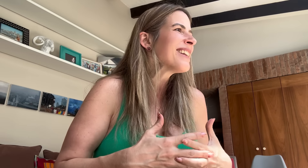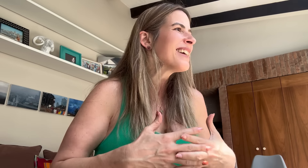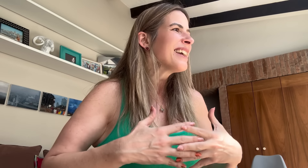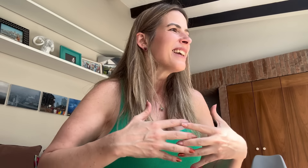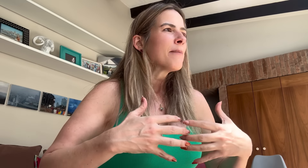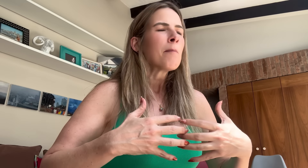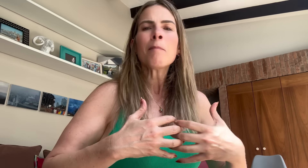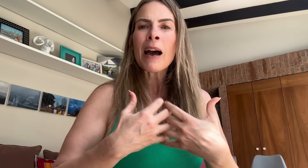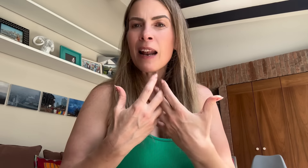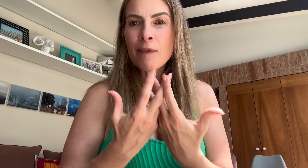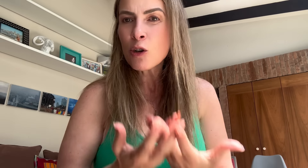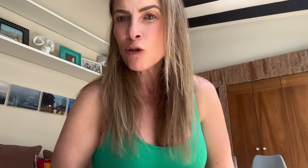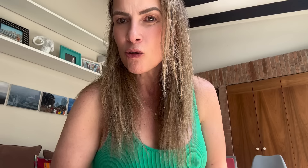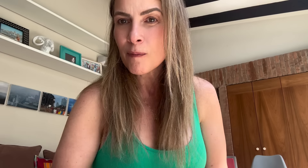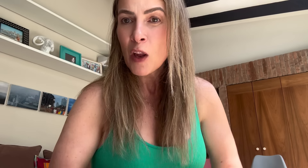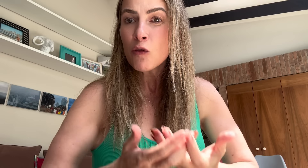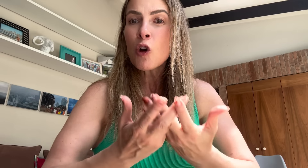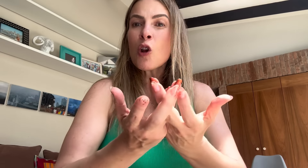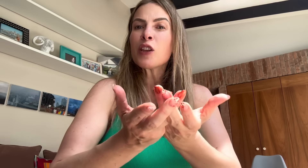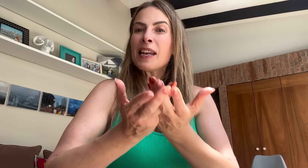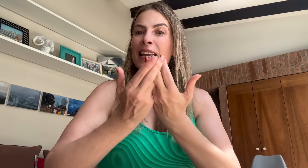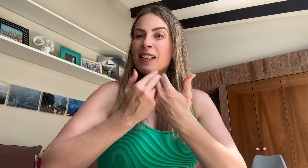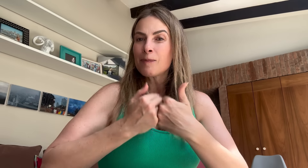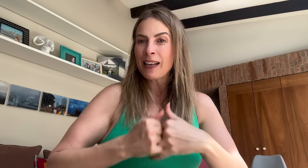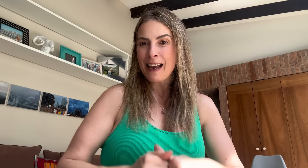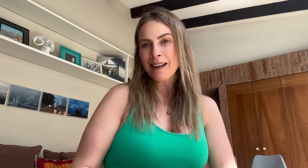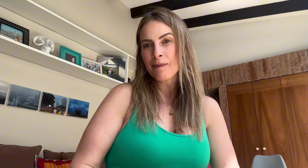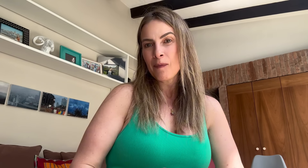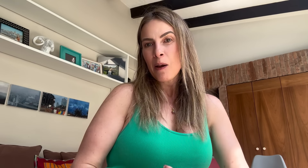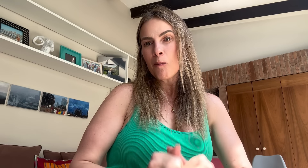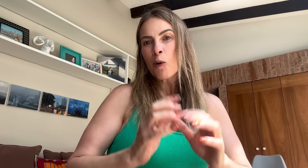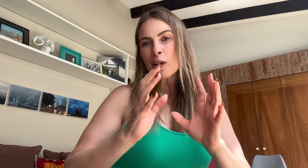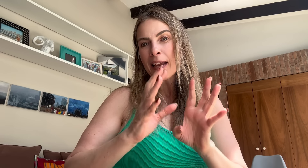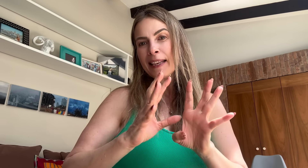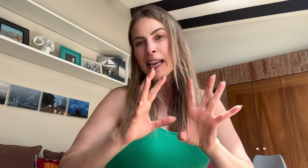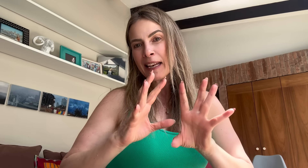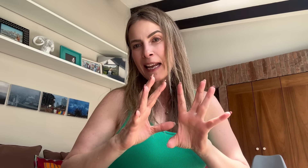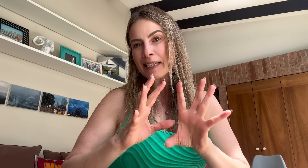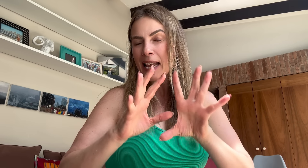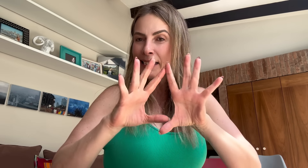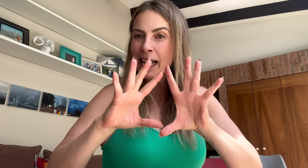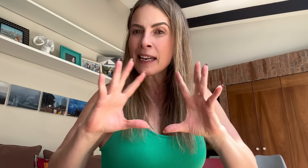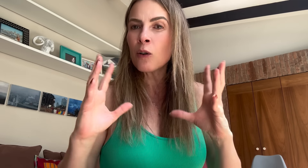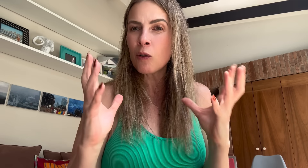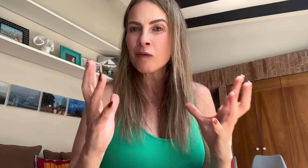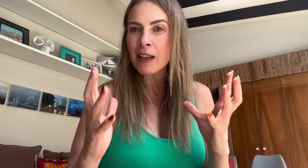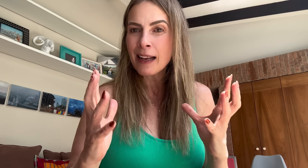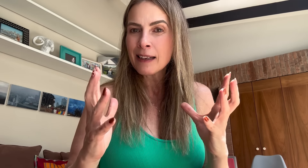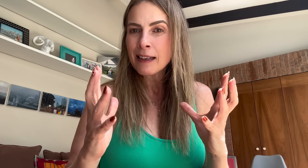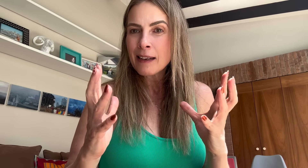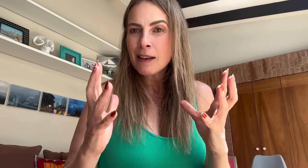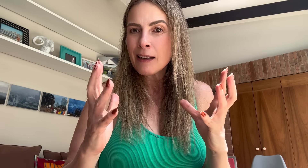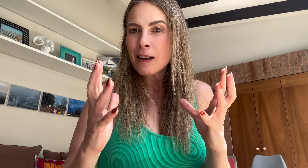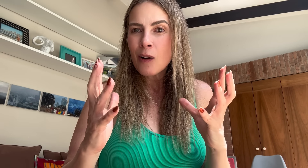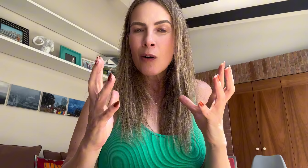judicial maravilloso. No lo tiene que explicar, porque quienes están en contra